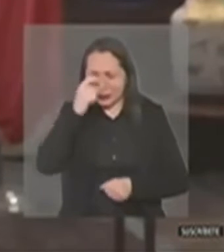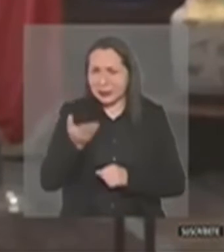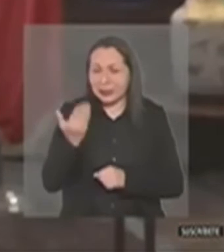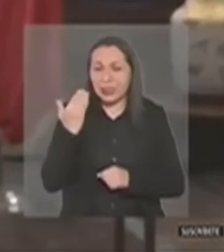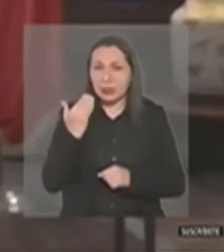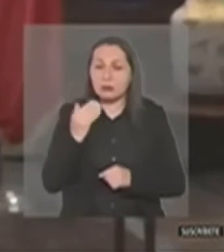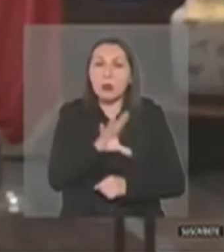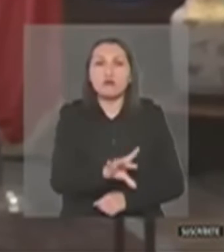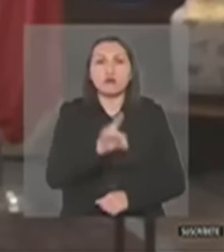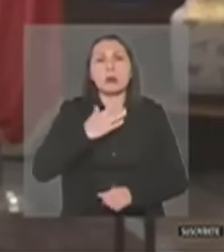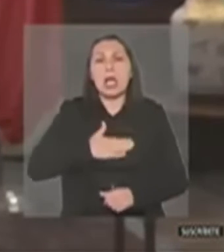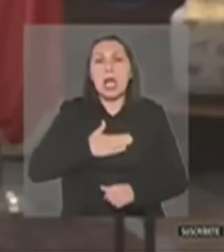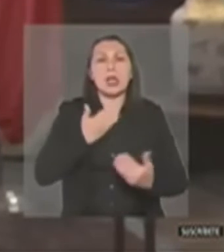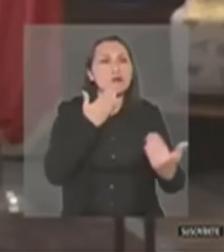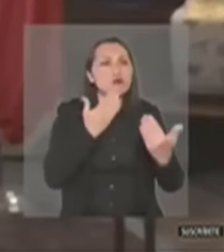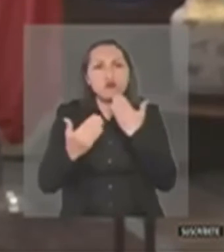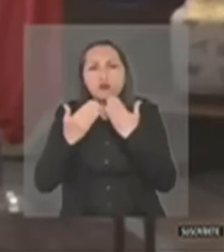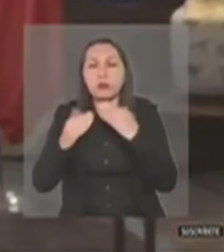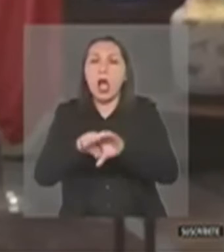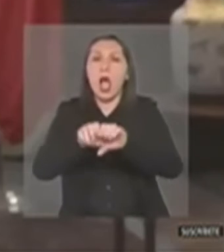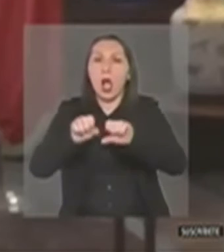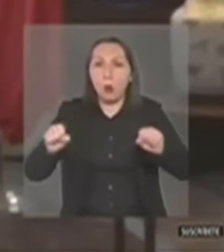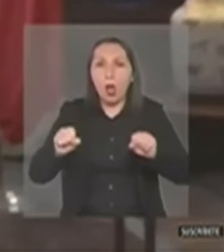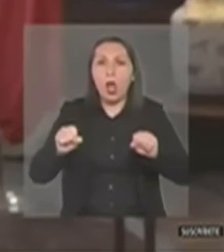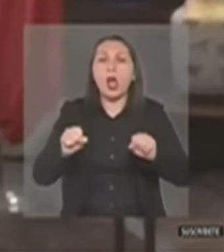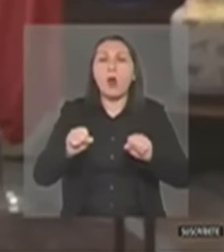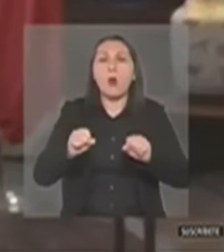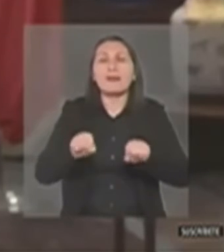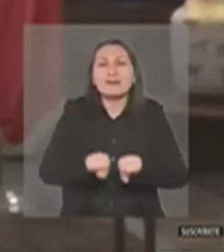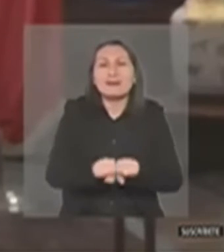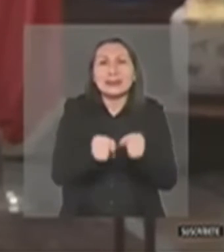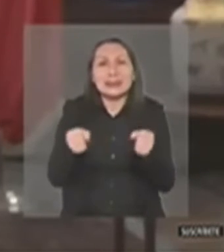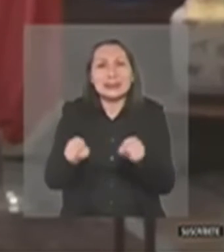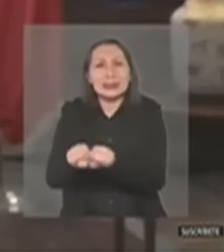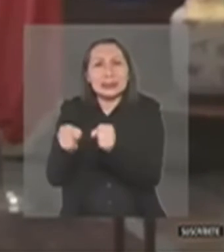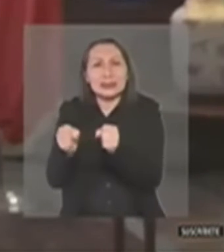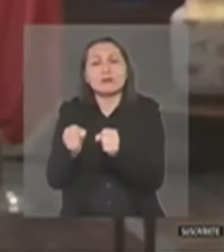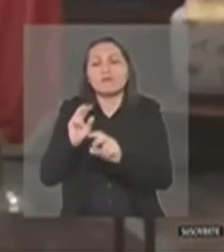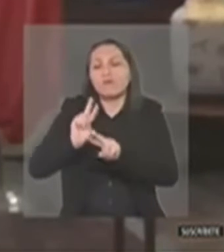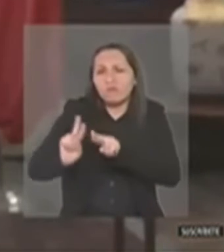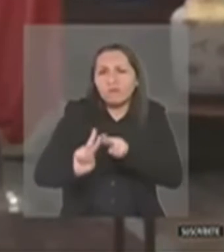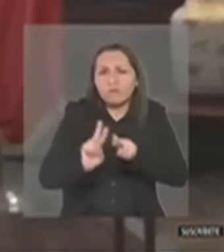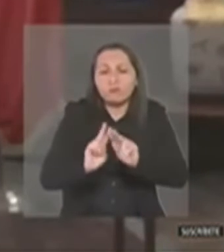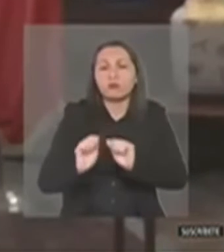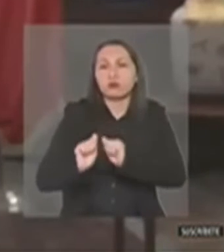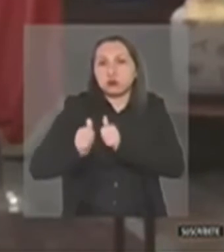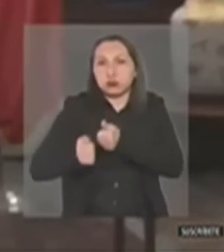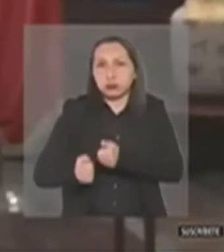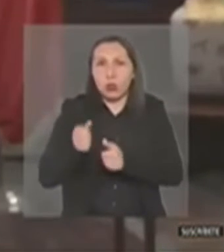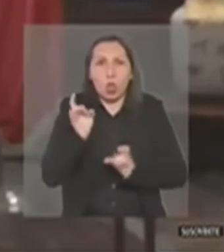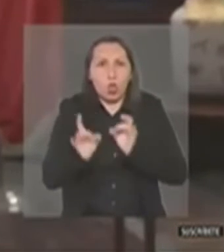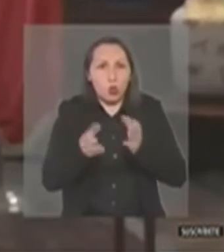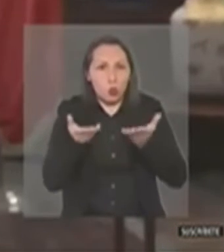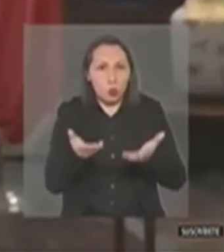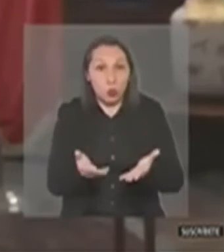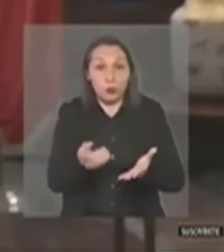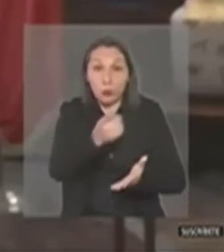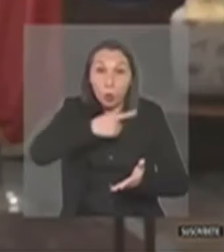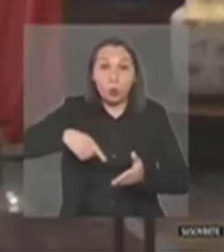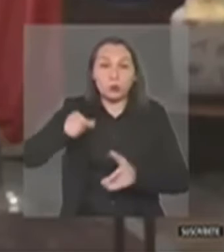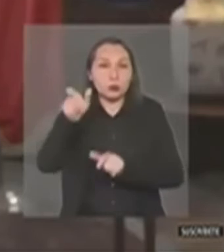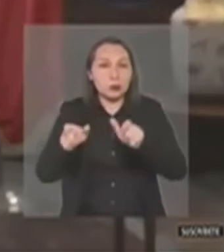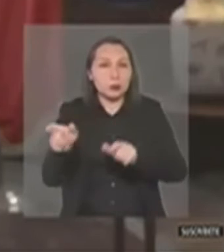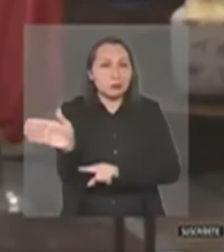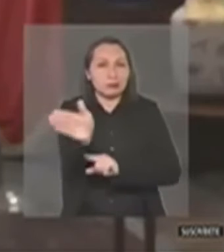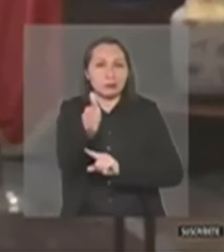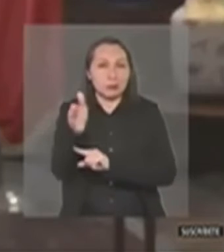lo impulsó él desde la oposición. Y ahora que está en el gobierno, le dice el pueblo que no, que eso no va. Pero yo tenía entendido,